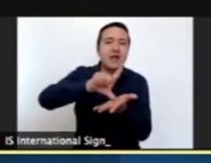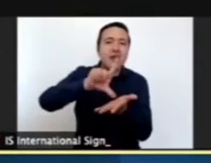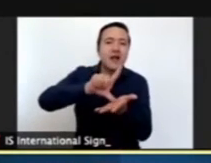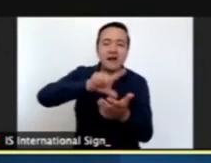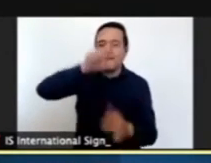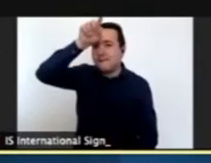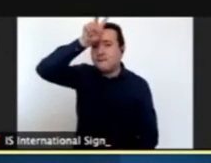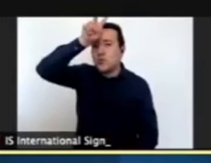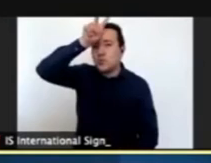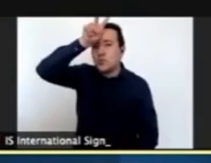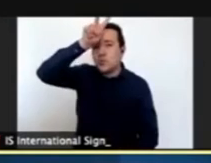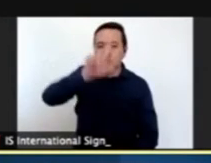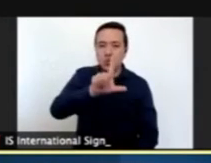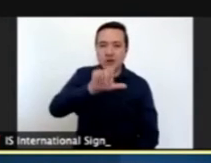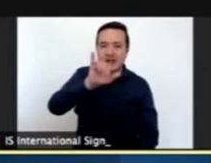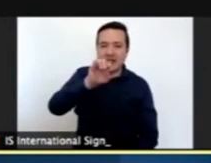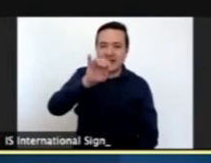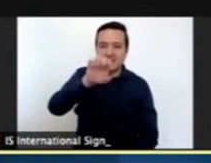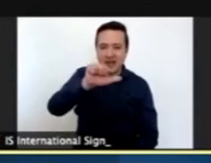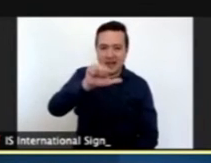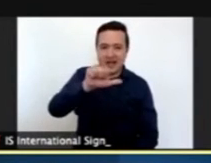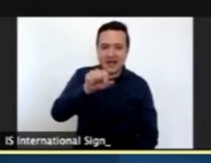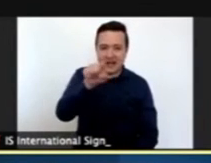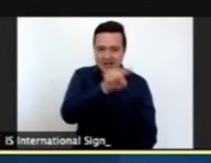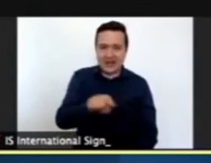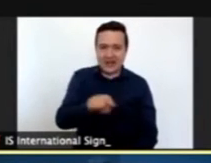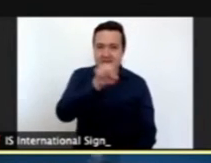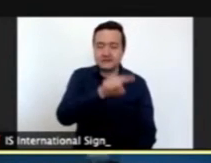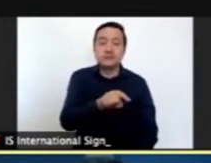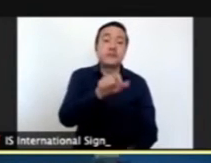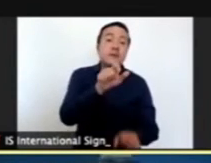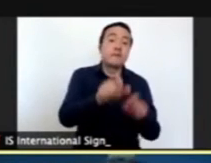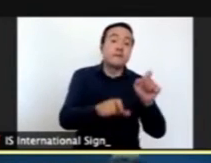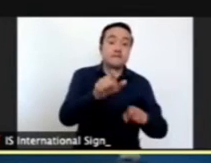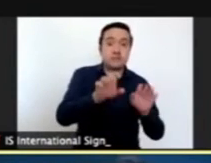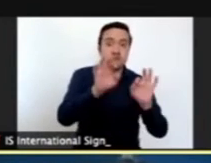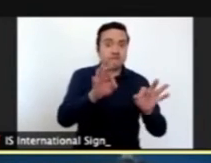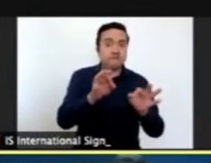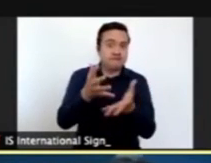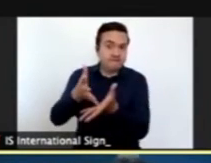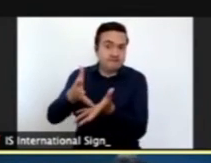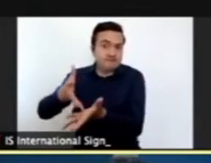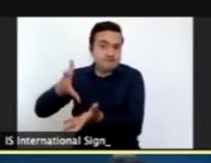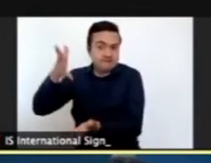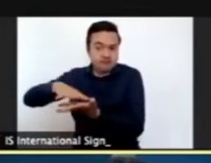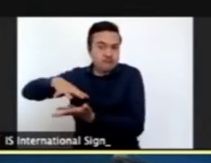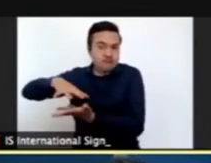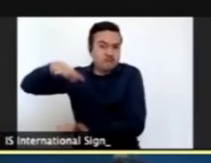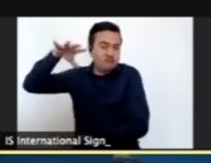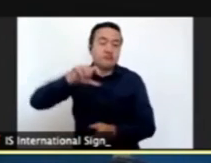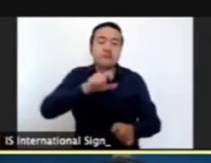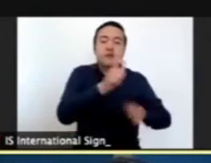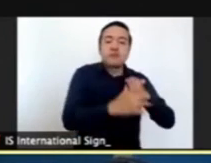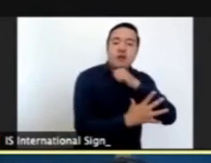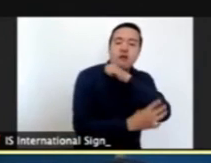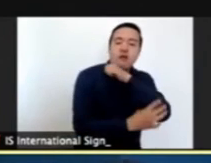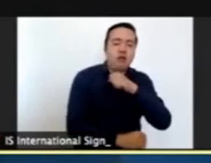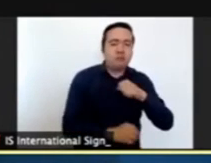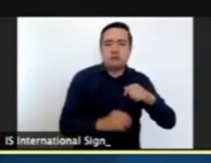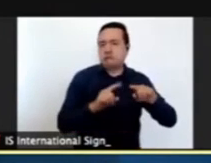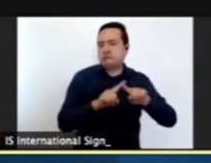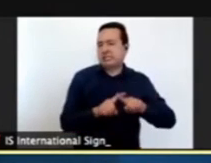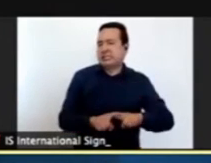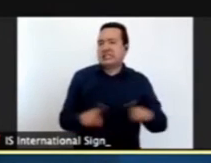lima en perú y vemos una vez más que si comparamos al quinto más pobre con el quinto más rico hay una